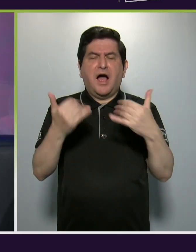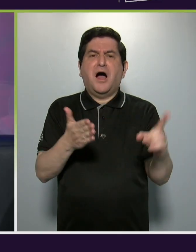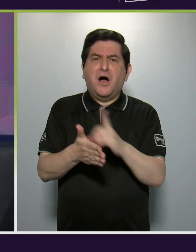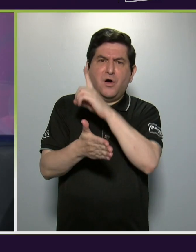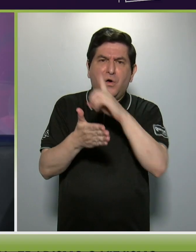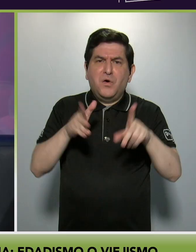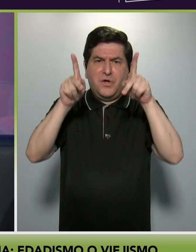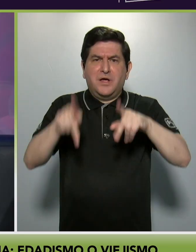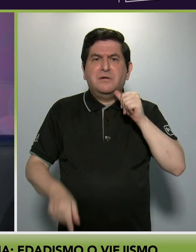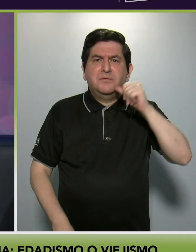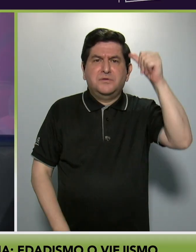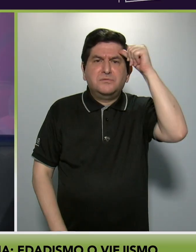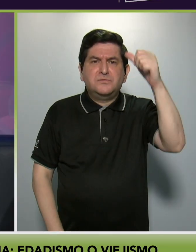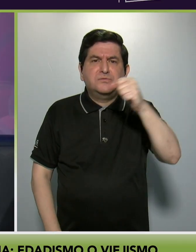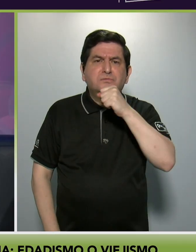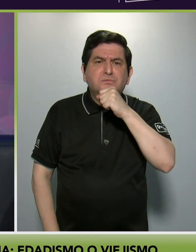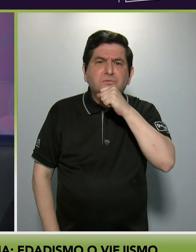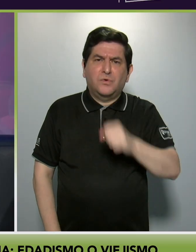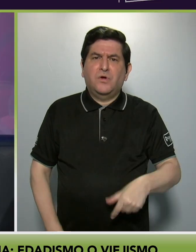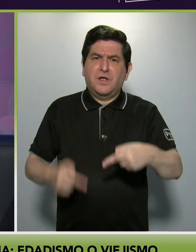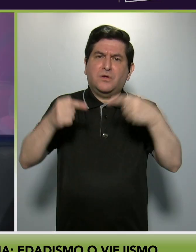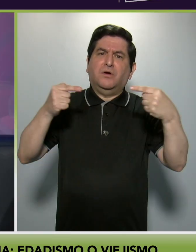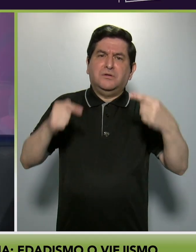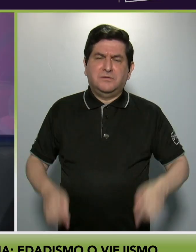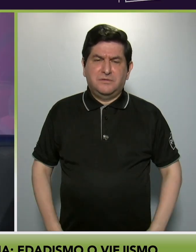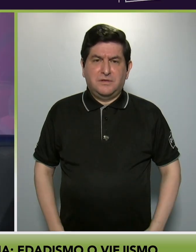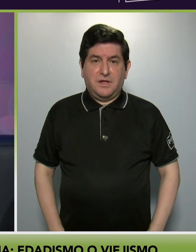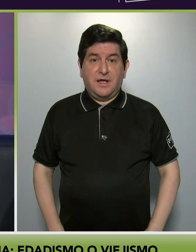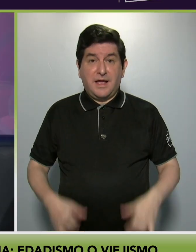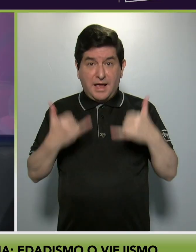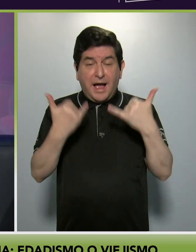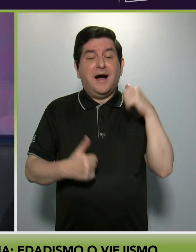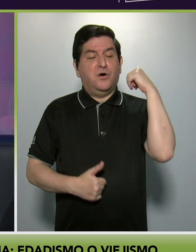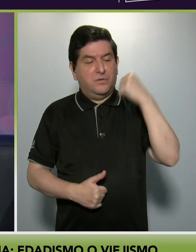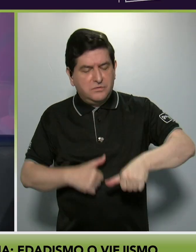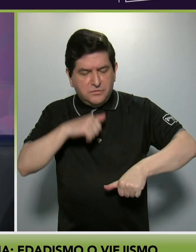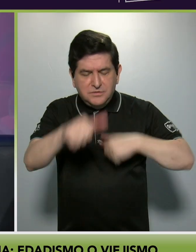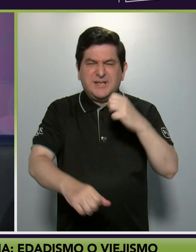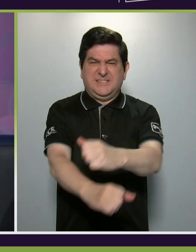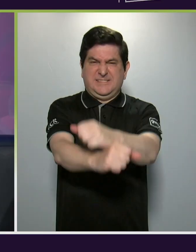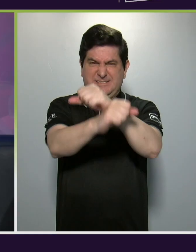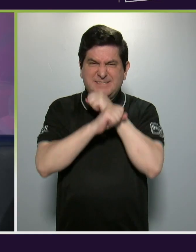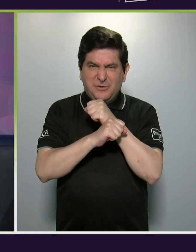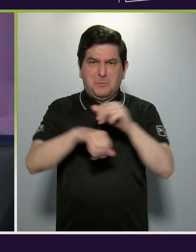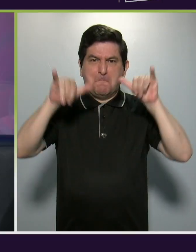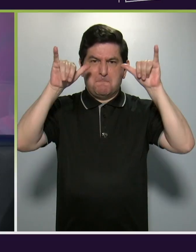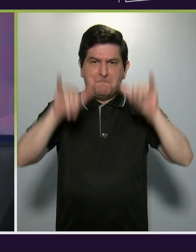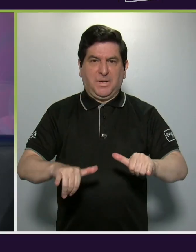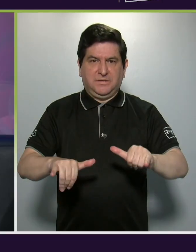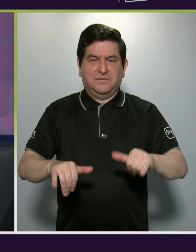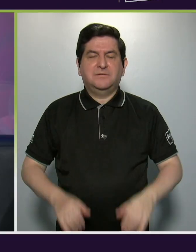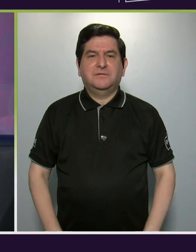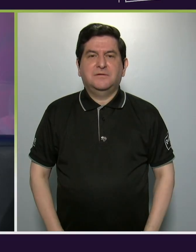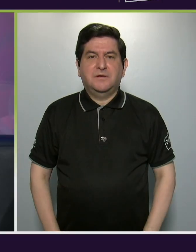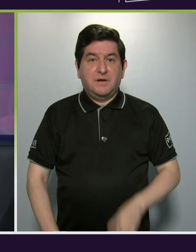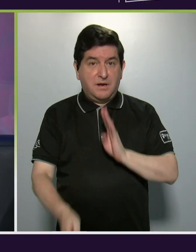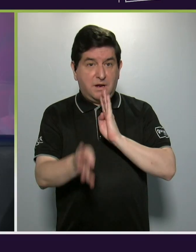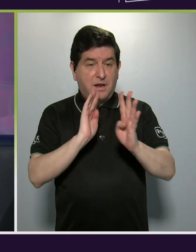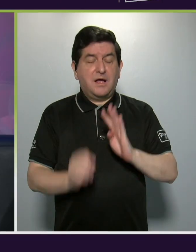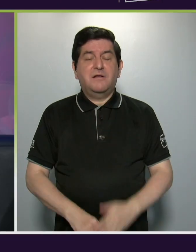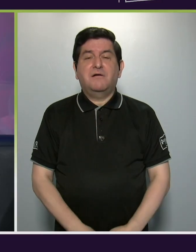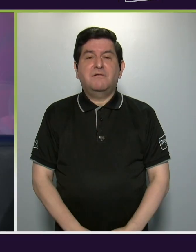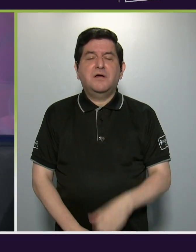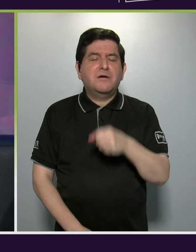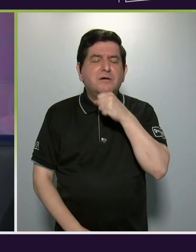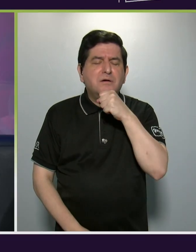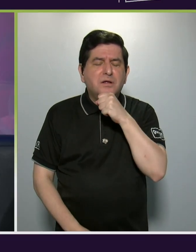las personas adultas mayores, y entonces más bien tenemos como que luchar por garantizar que se mantengan. Entonces, cuando hablamos de envejecer en